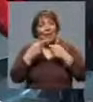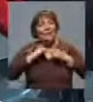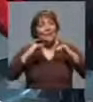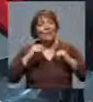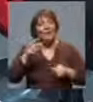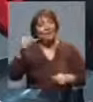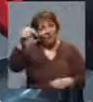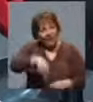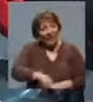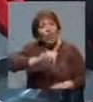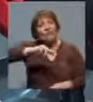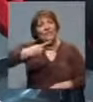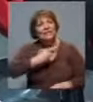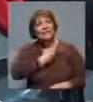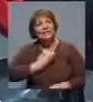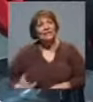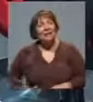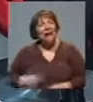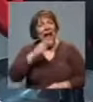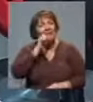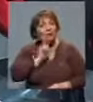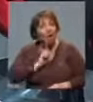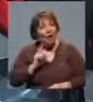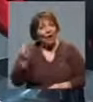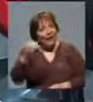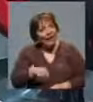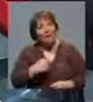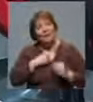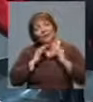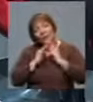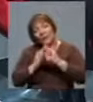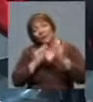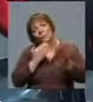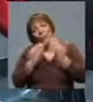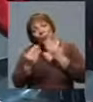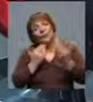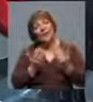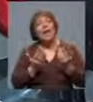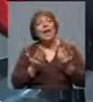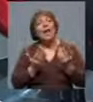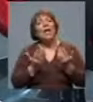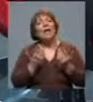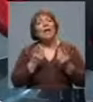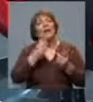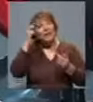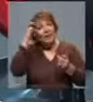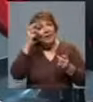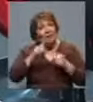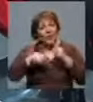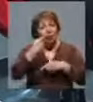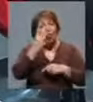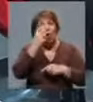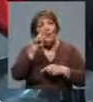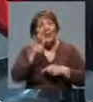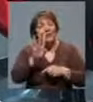aquí en este espacio el vicepresidente Danilo astori y le consultaba a propósito de la posibilidad de tabaré Vázquez en el